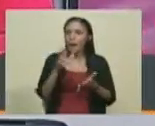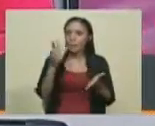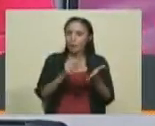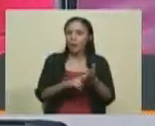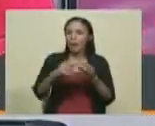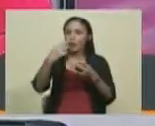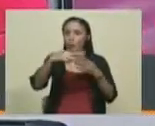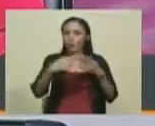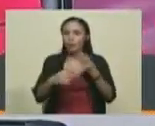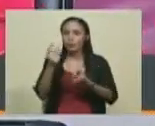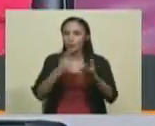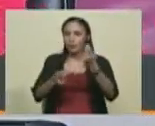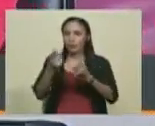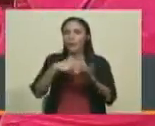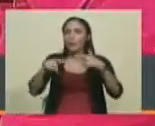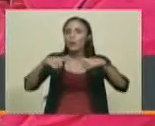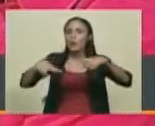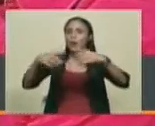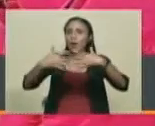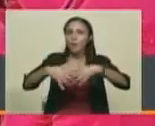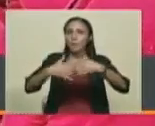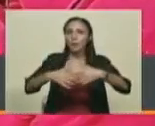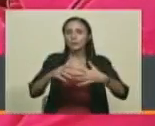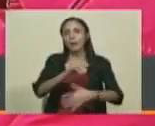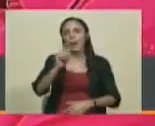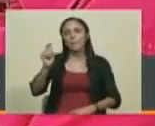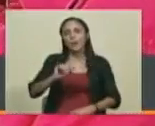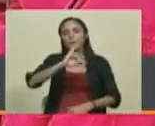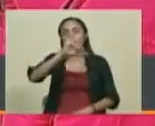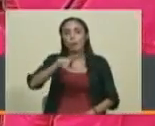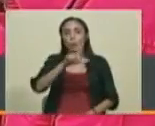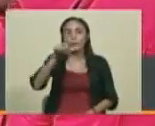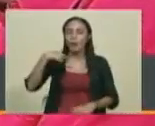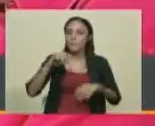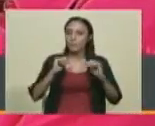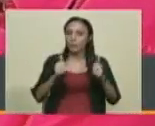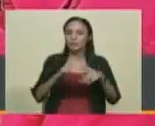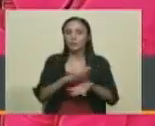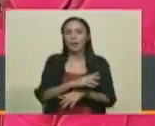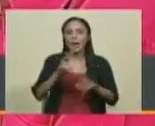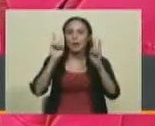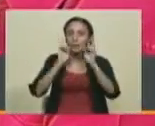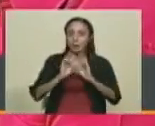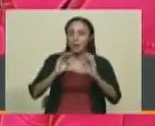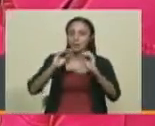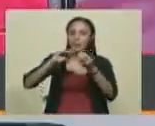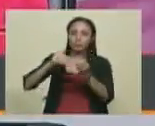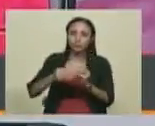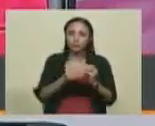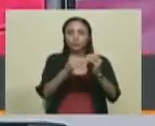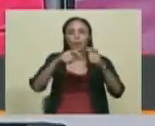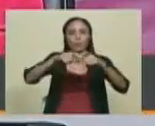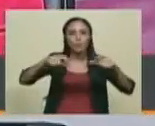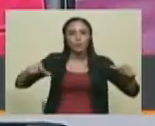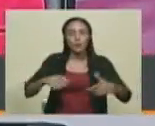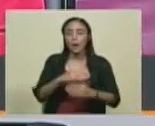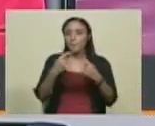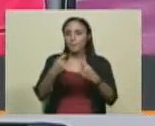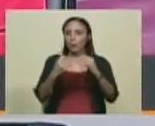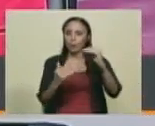en Petro San Félix, en el mes de julio, se comienza una parada y una recuperación, una inversión